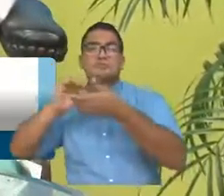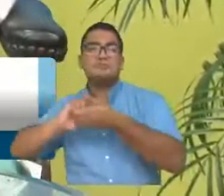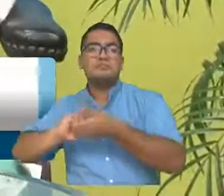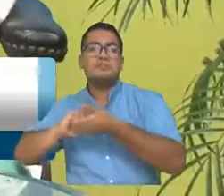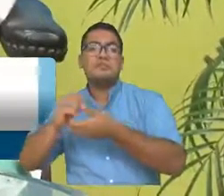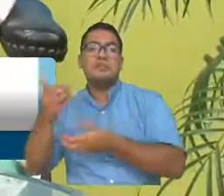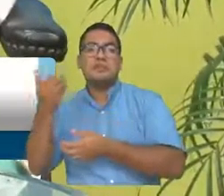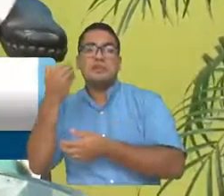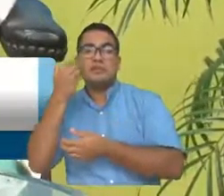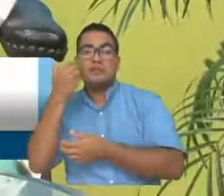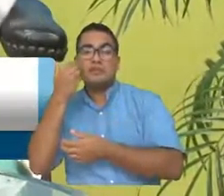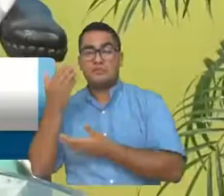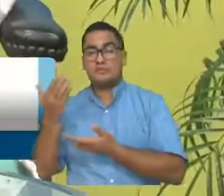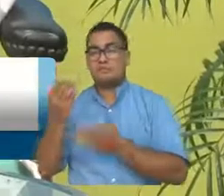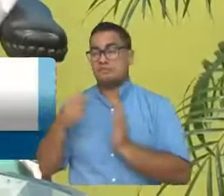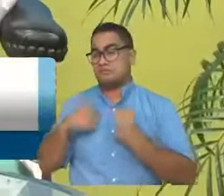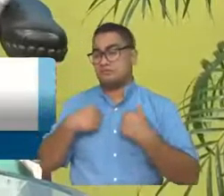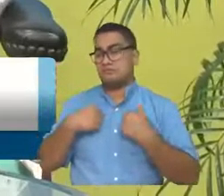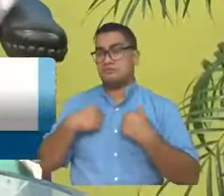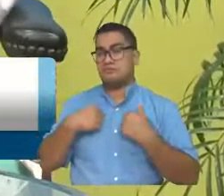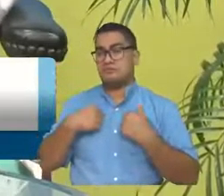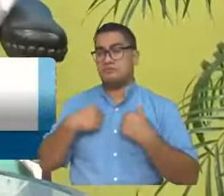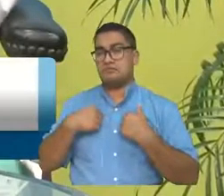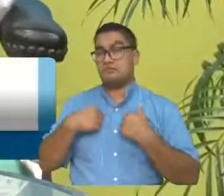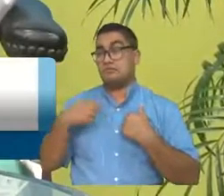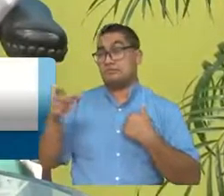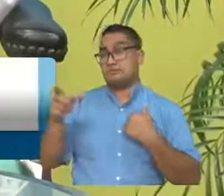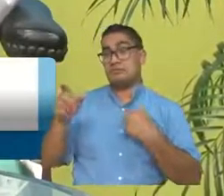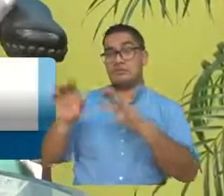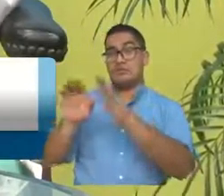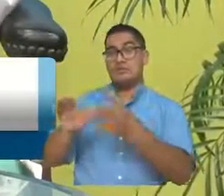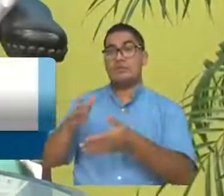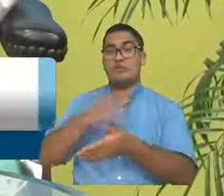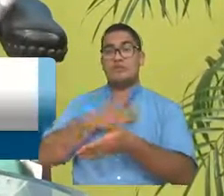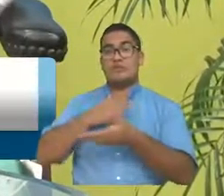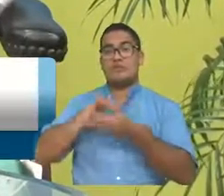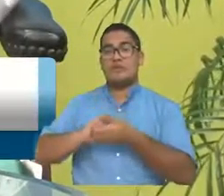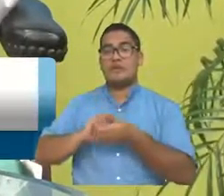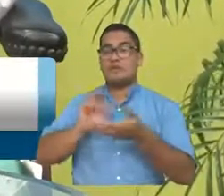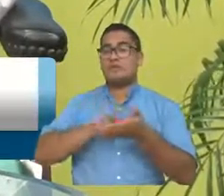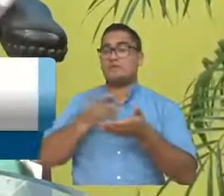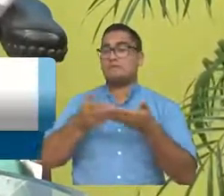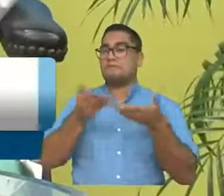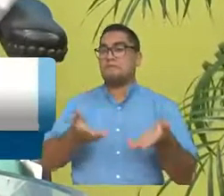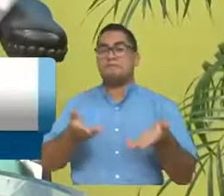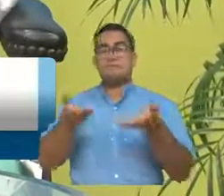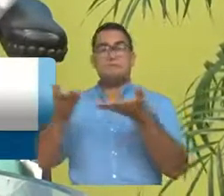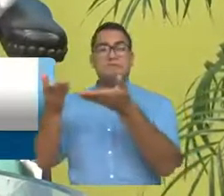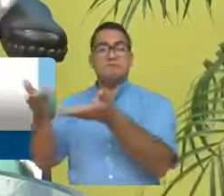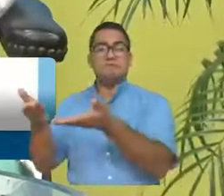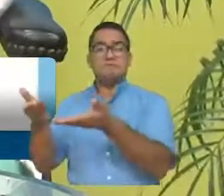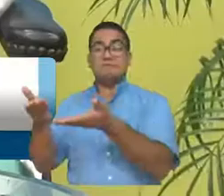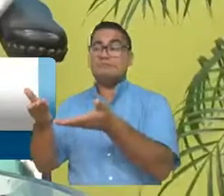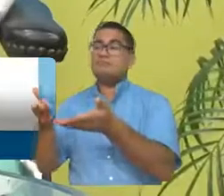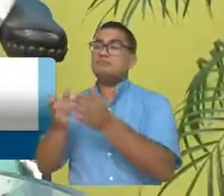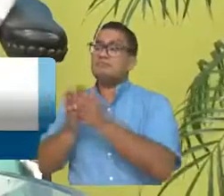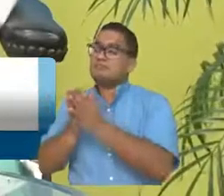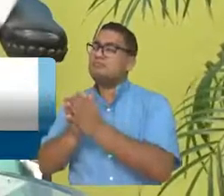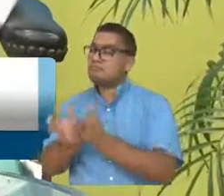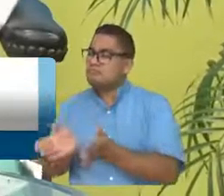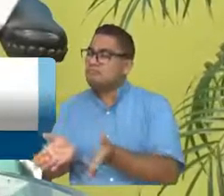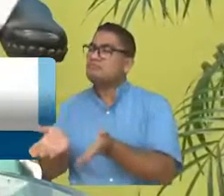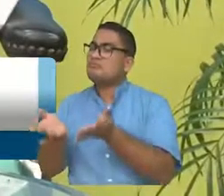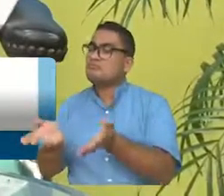entré. Igual. Ya tenemos la probabilidad de un 90. O como una señora, pues, que me dice, mire, me dice, yo